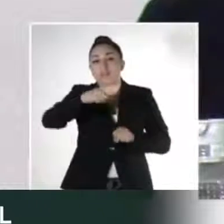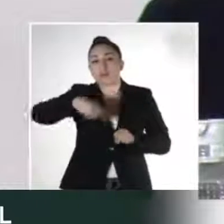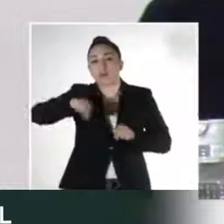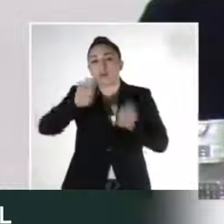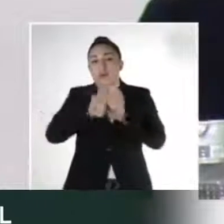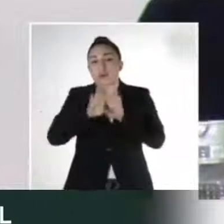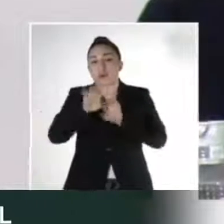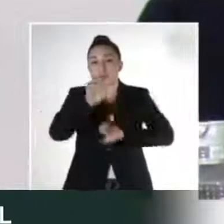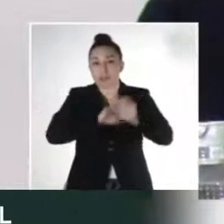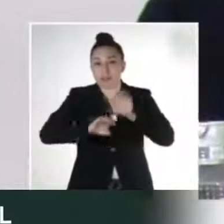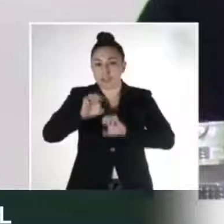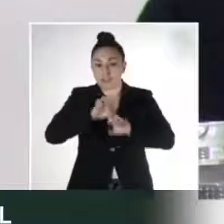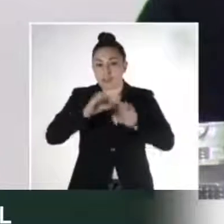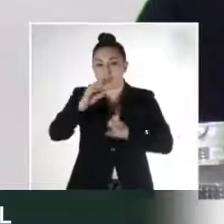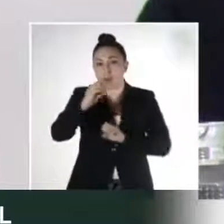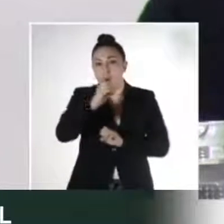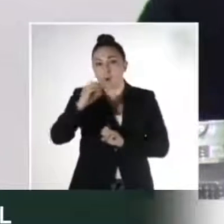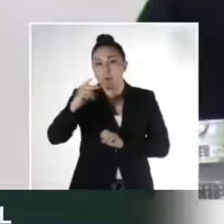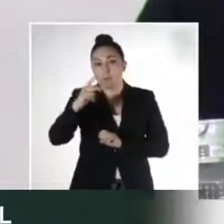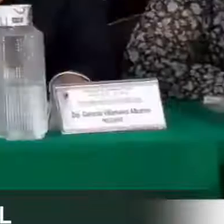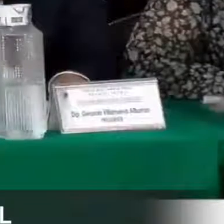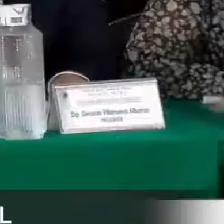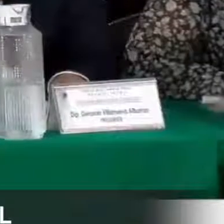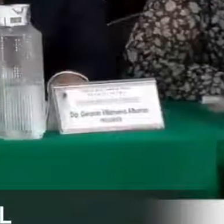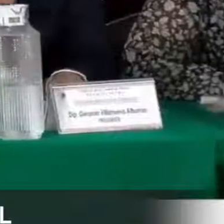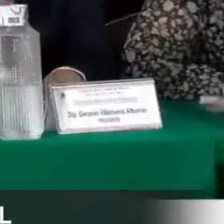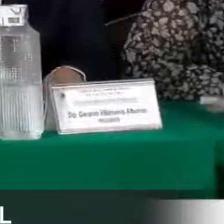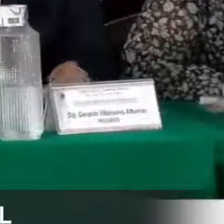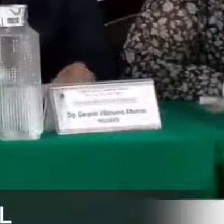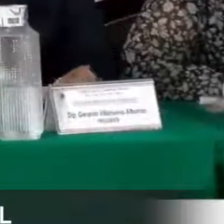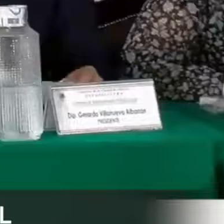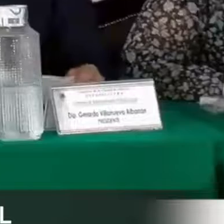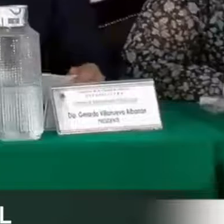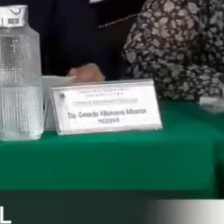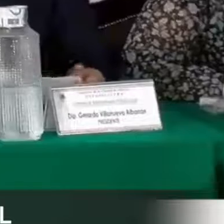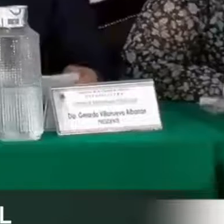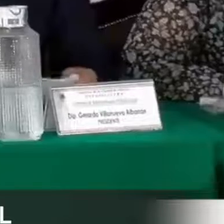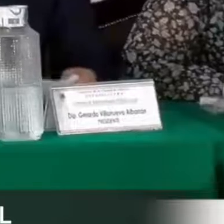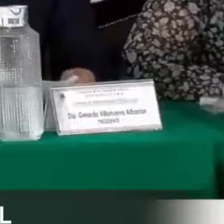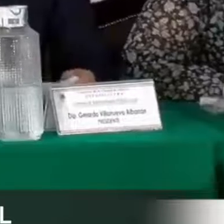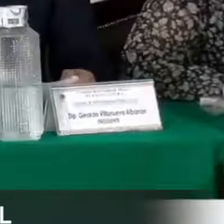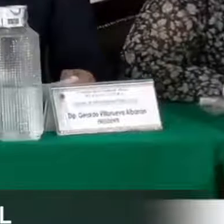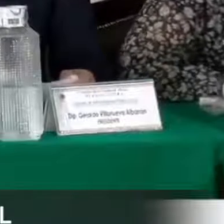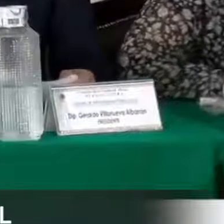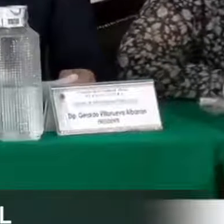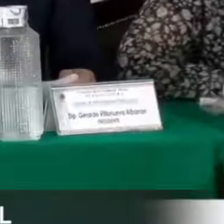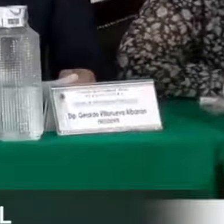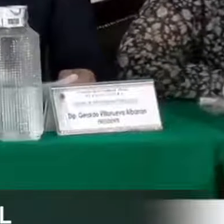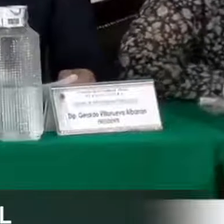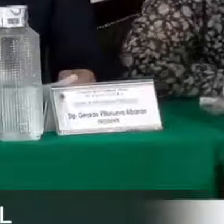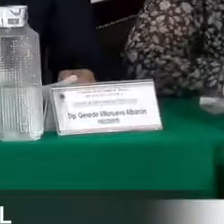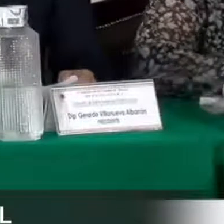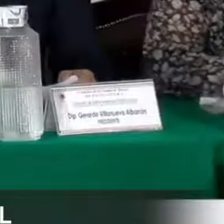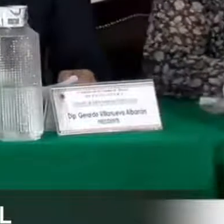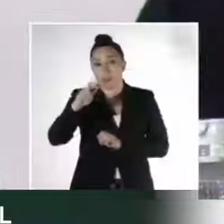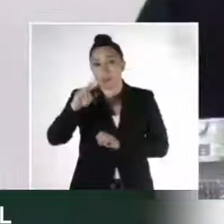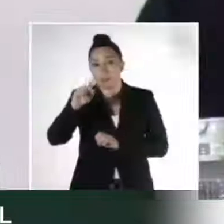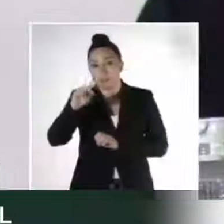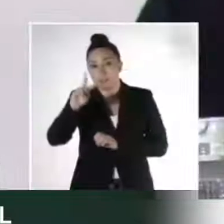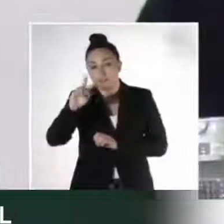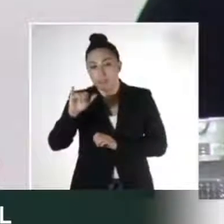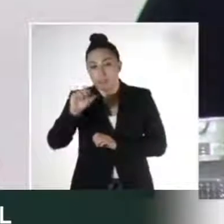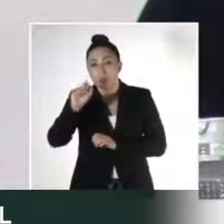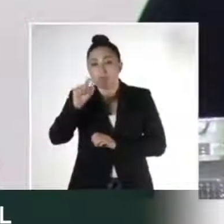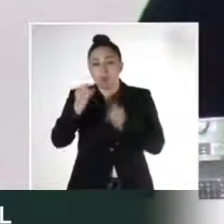de Tláhuac, Berenice Hernández Calderón, expuso una serie de temas vinculados al desarrollo y la reactivación económica, la rehabilitación de